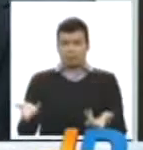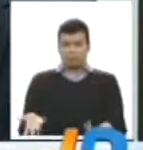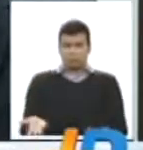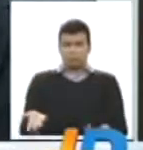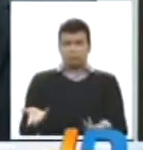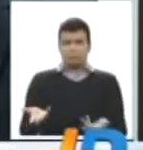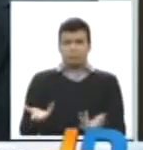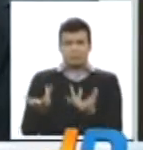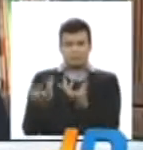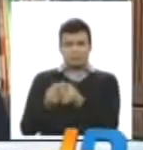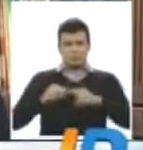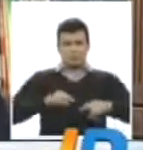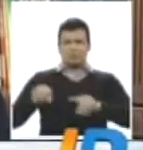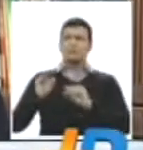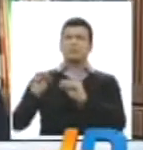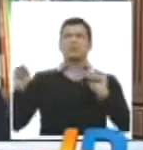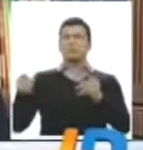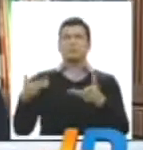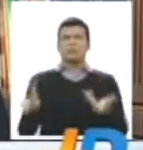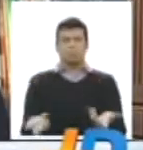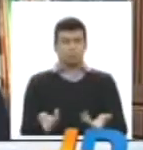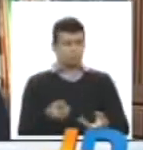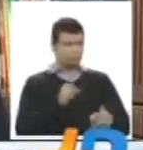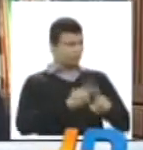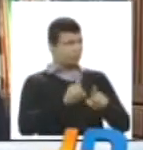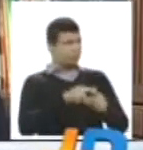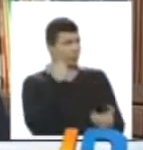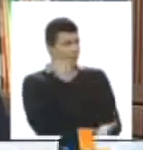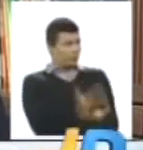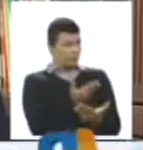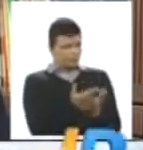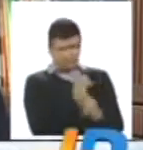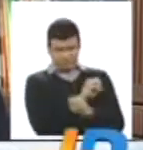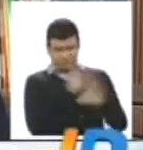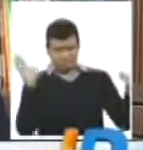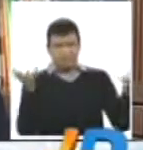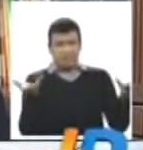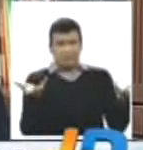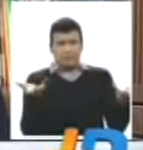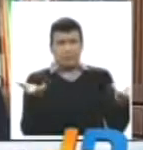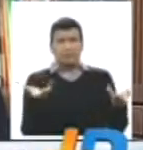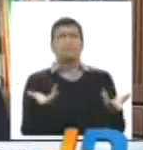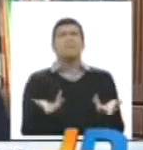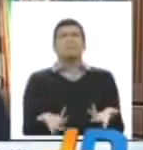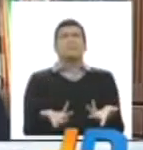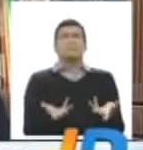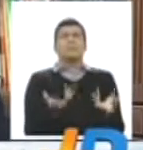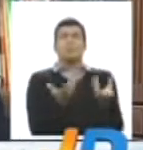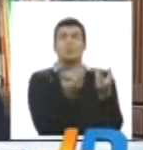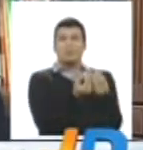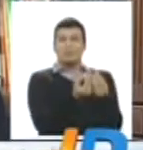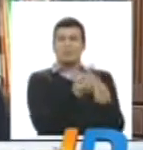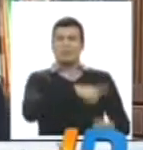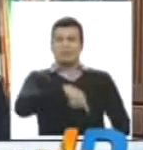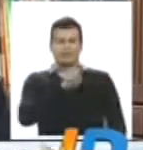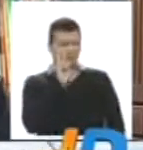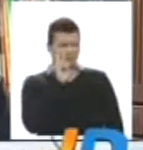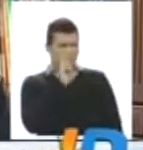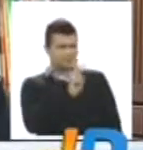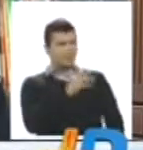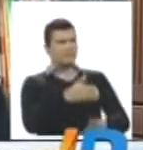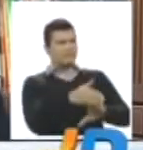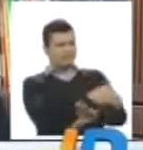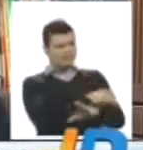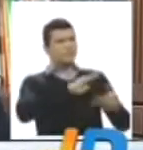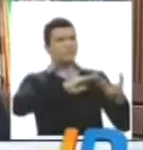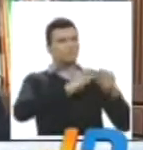¿De parte de la rectoría qué puede decir? No, hay todas las garantías posibles. Lo que pasa es que ellos han visto cómo la